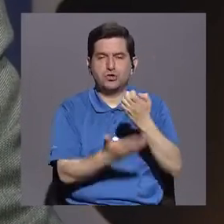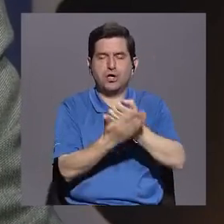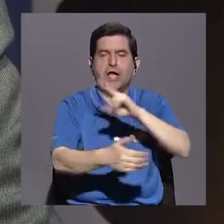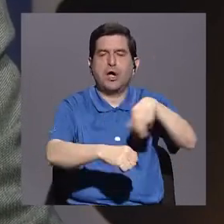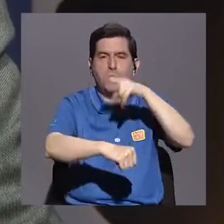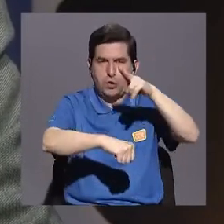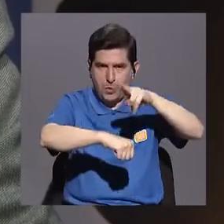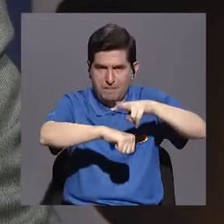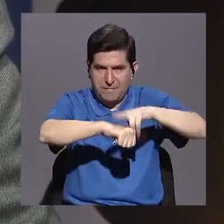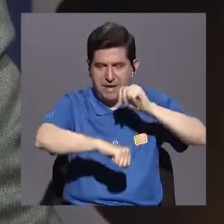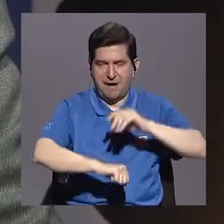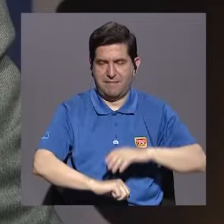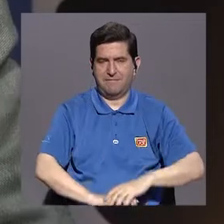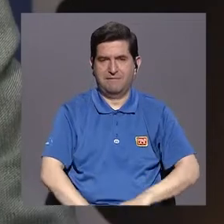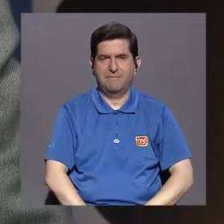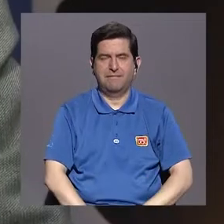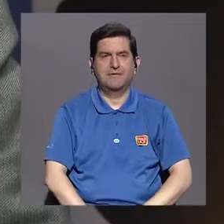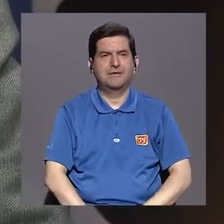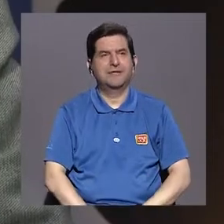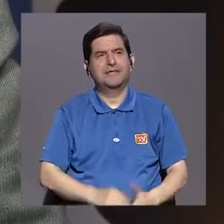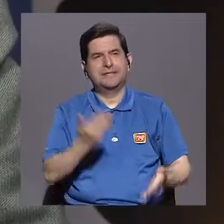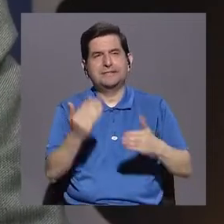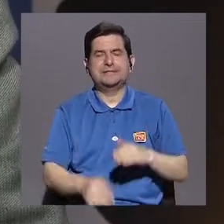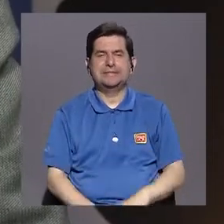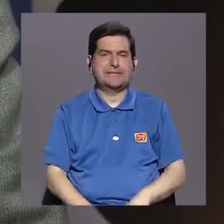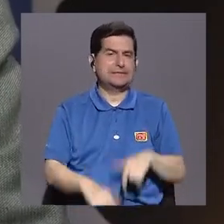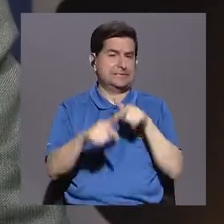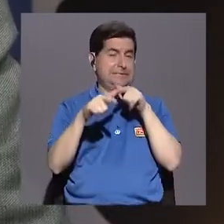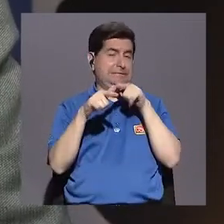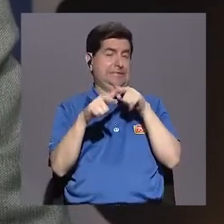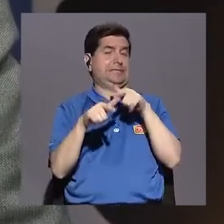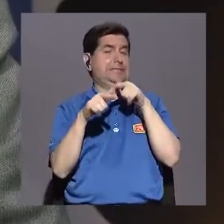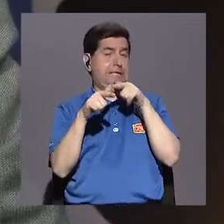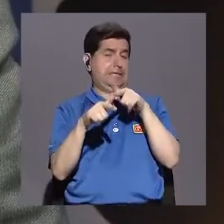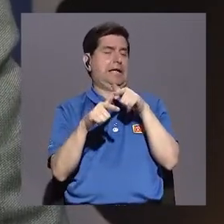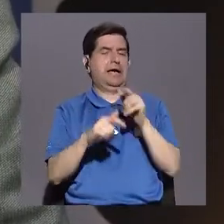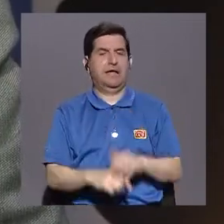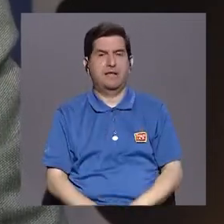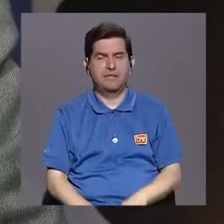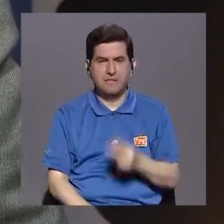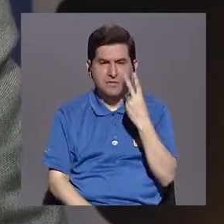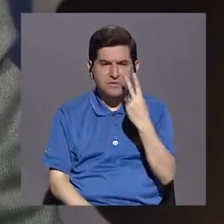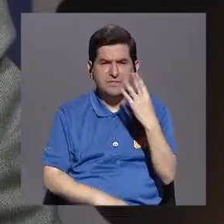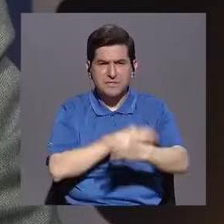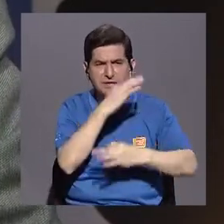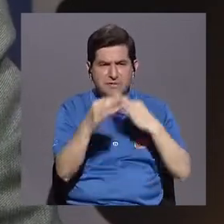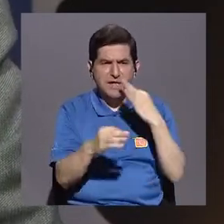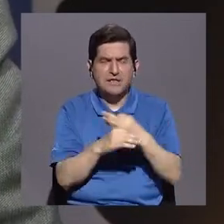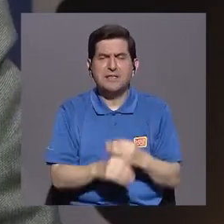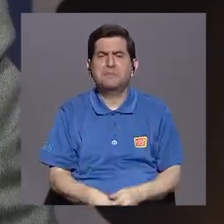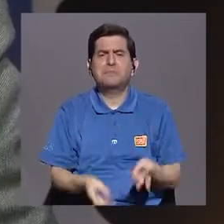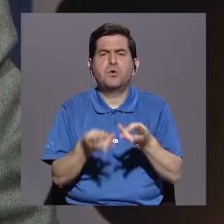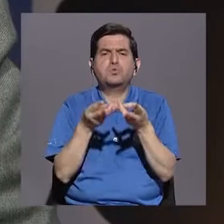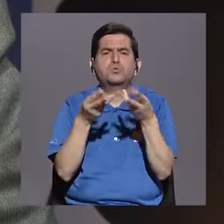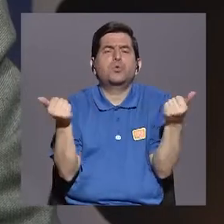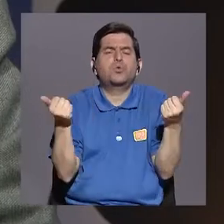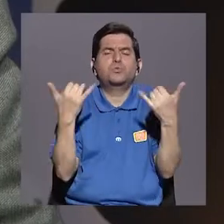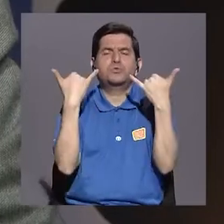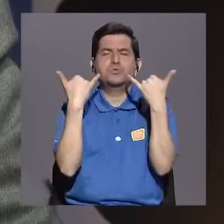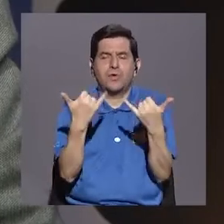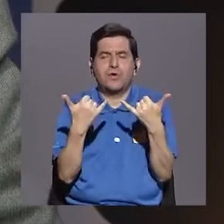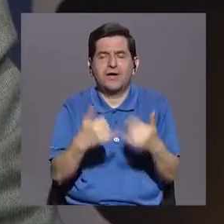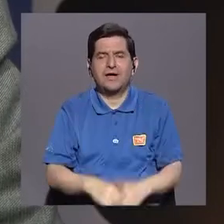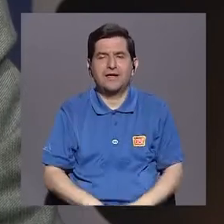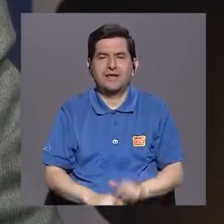nacional es un tanto exagerado en el sentido como que se ve como un tipo de pomada canarias que ya arregló